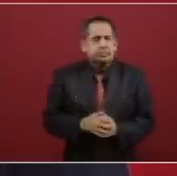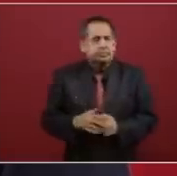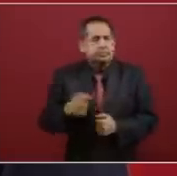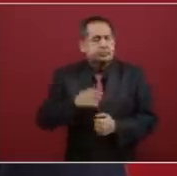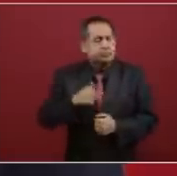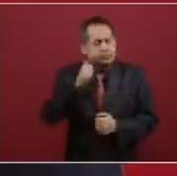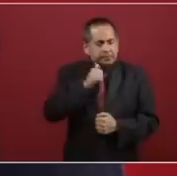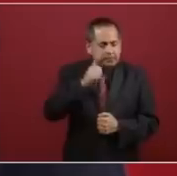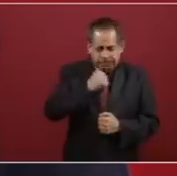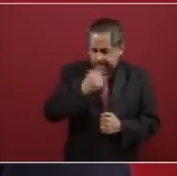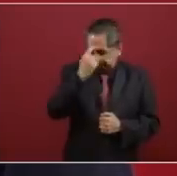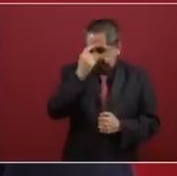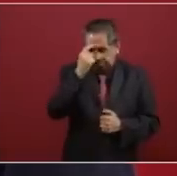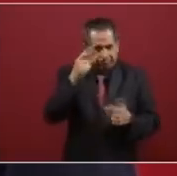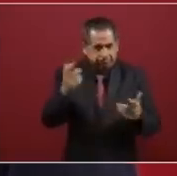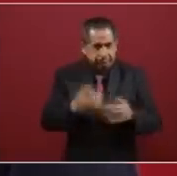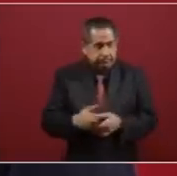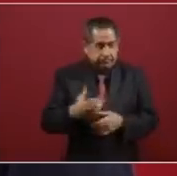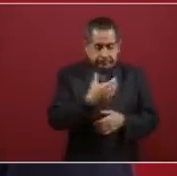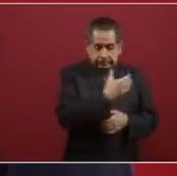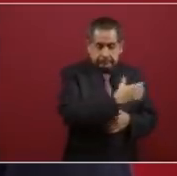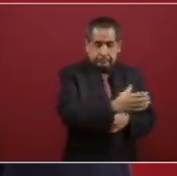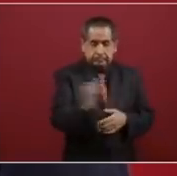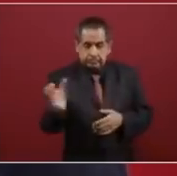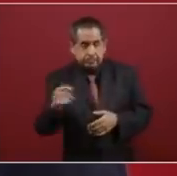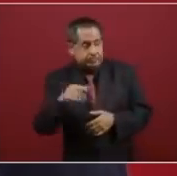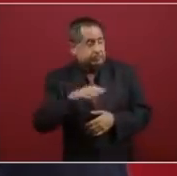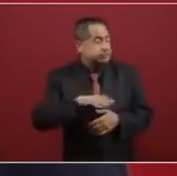que el campo es la mejor,